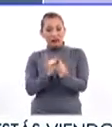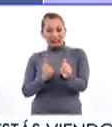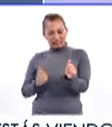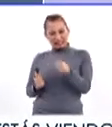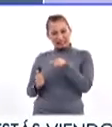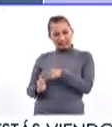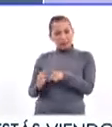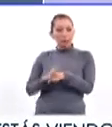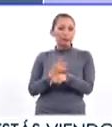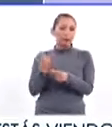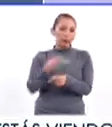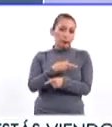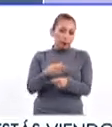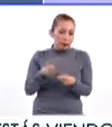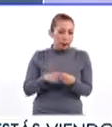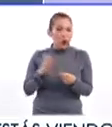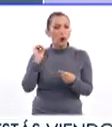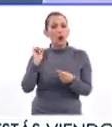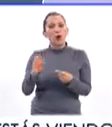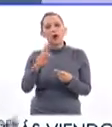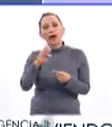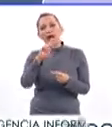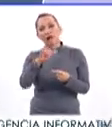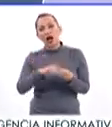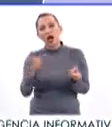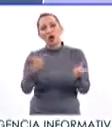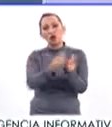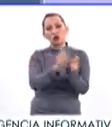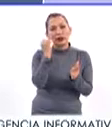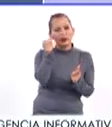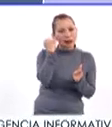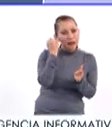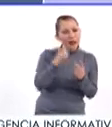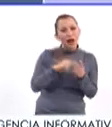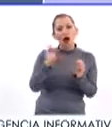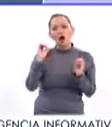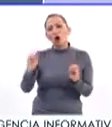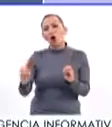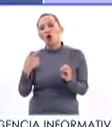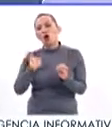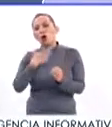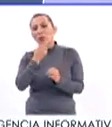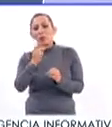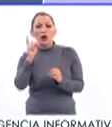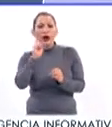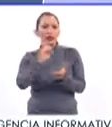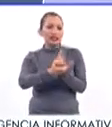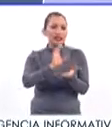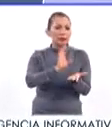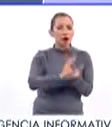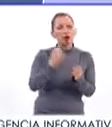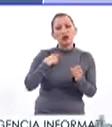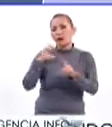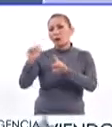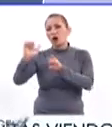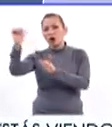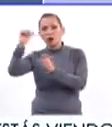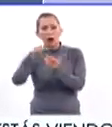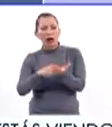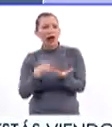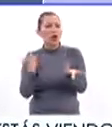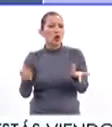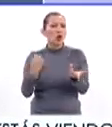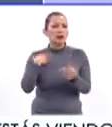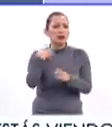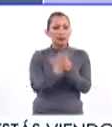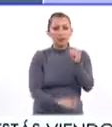atrás, ya sea debido a la pobreza, la raza, el origen étnico, el género, la discapacidad, el desplazamiento o el aislamiento